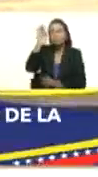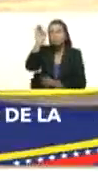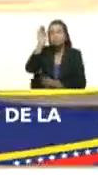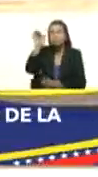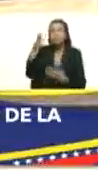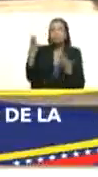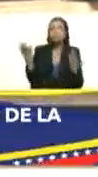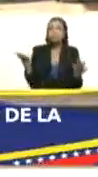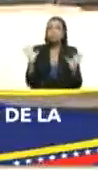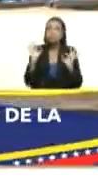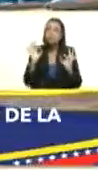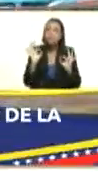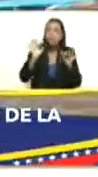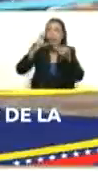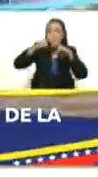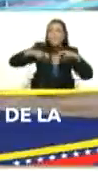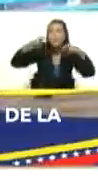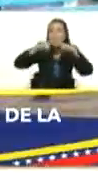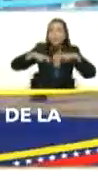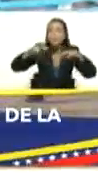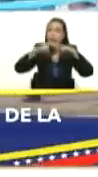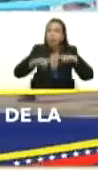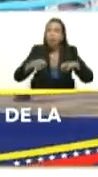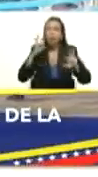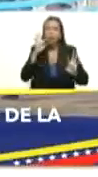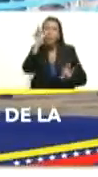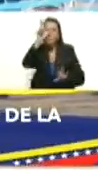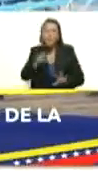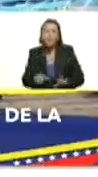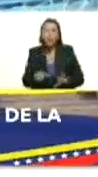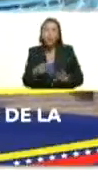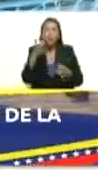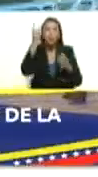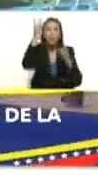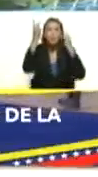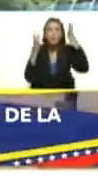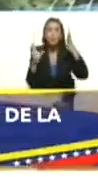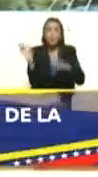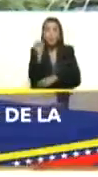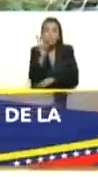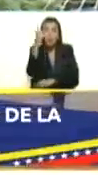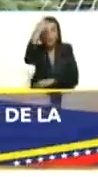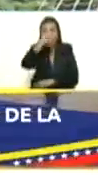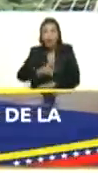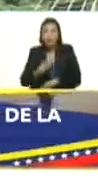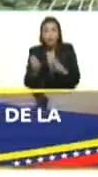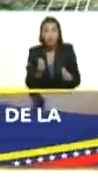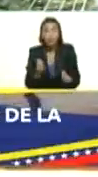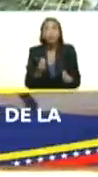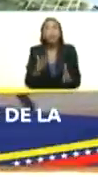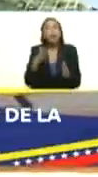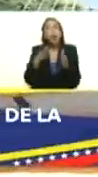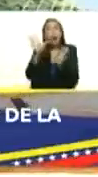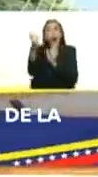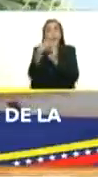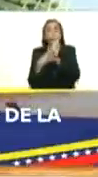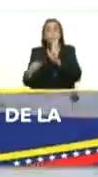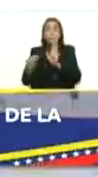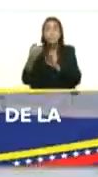un hombre, un investigador y sobre todo un extraordinario venezolano que debemos de seguir el